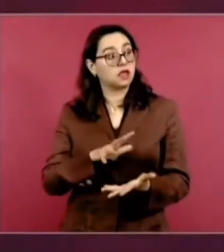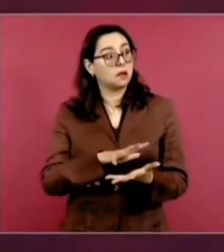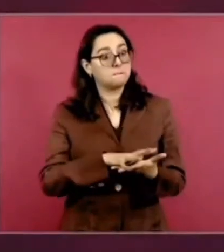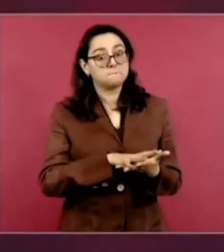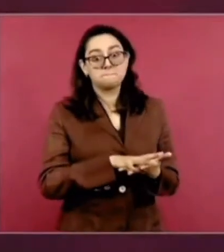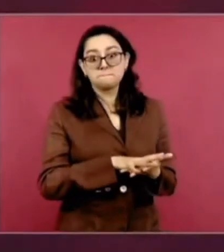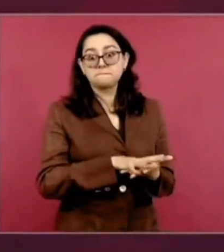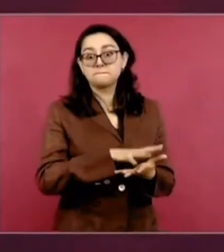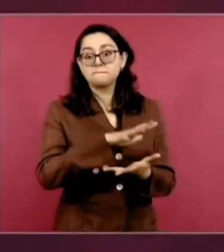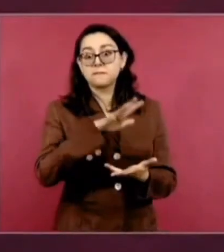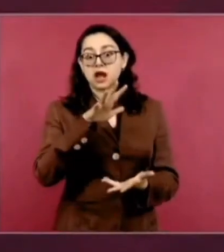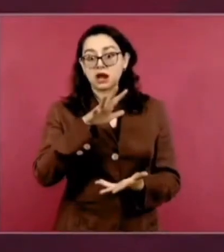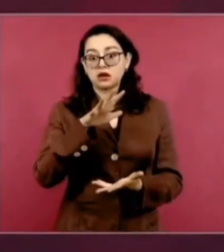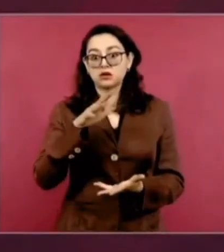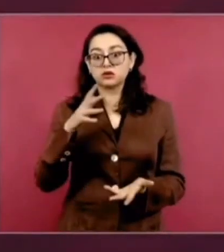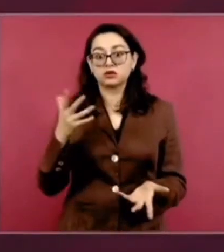mayoría